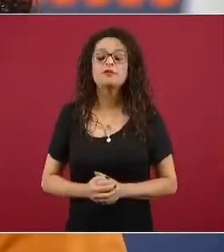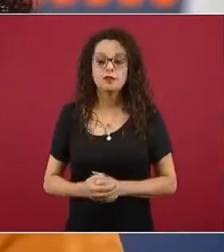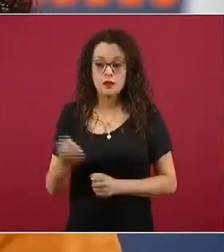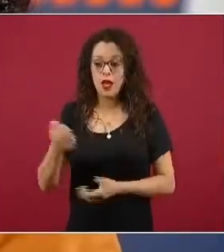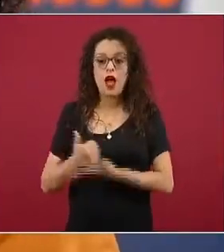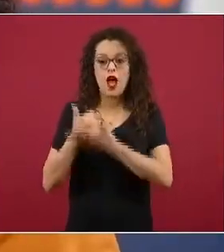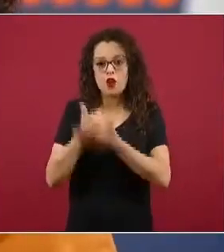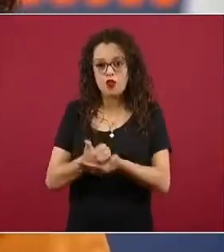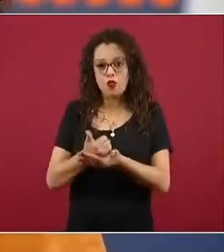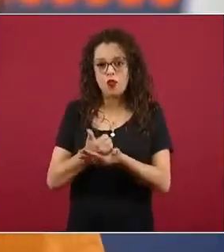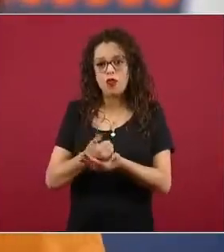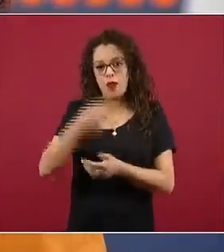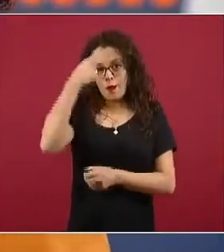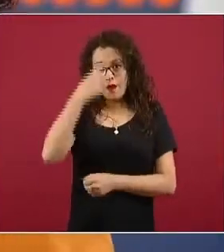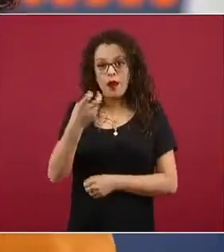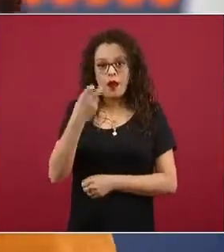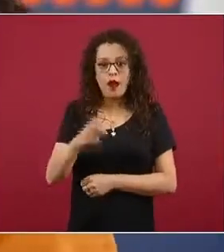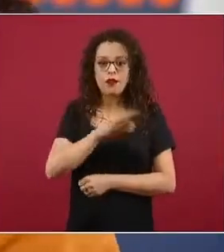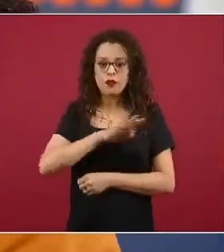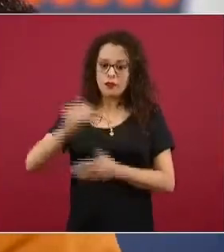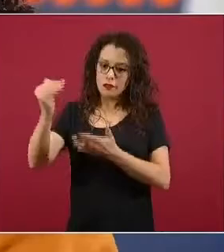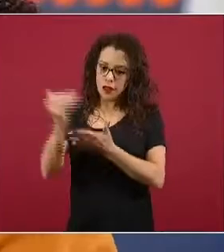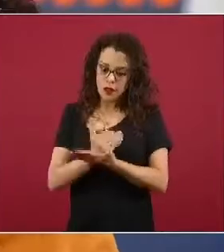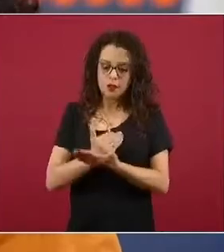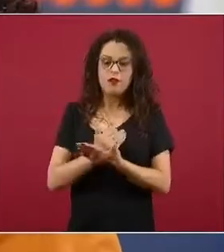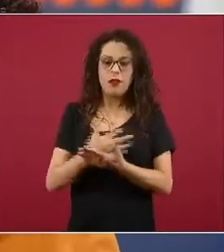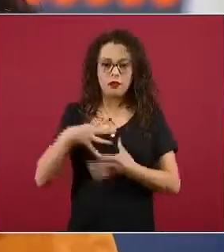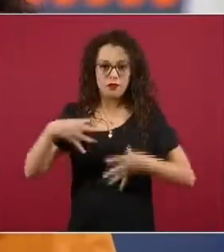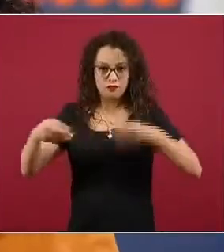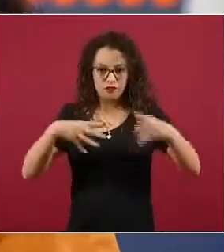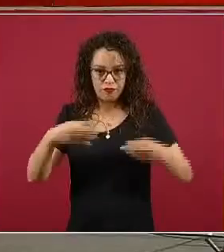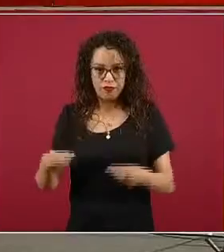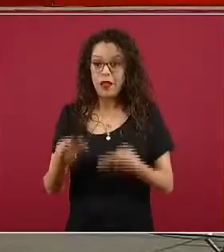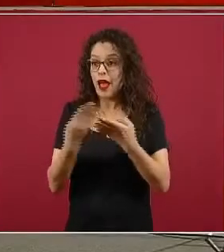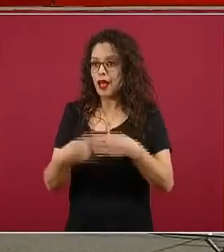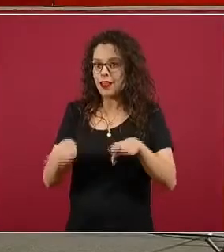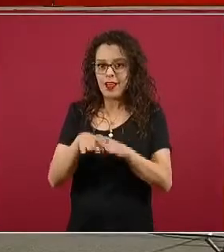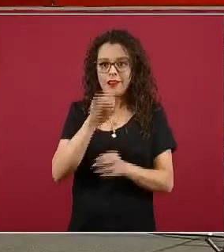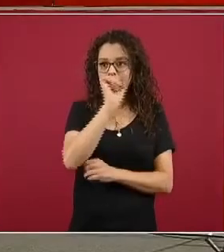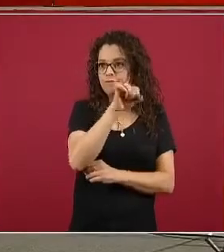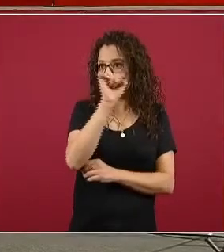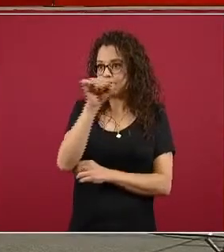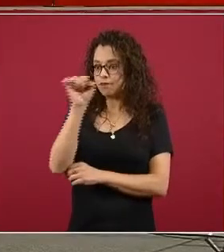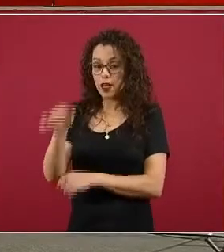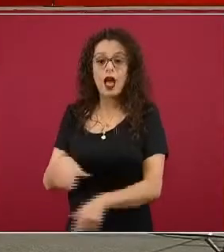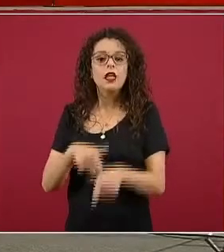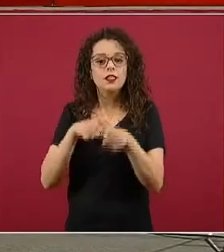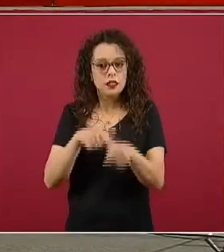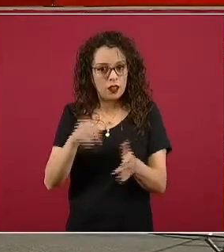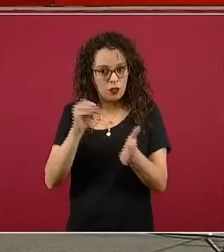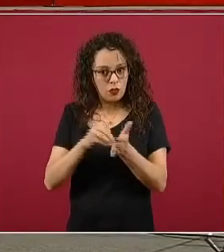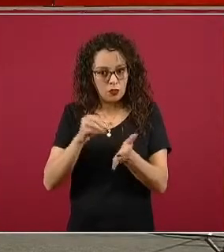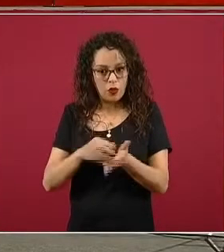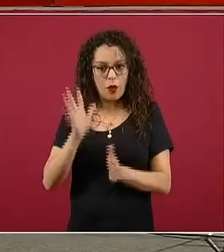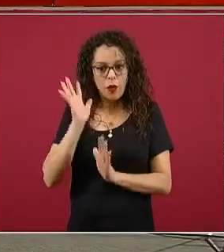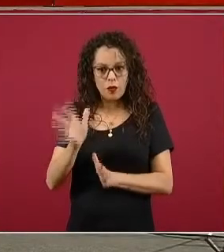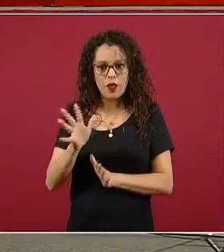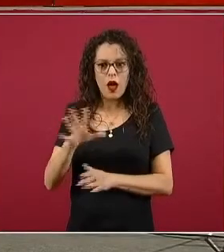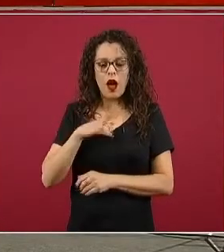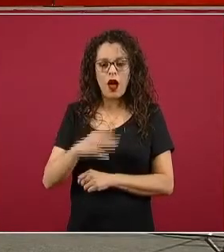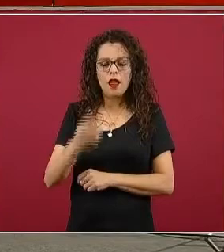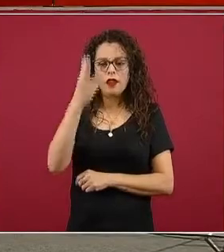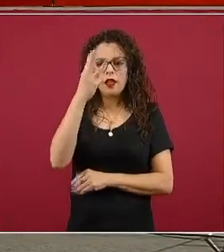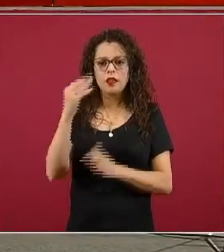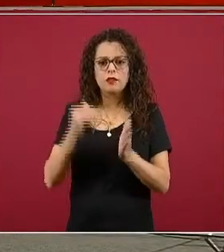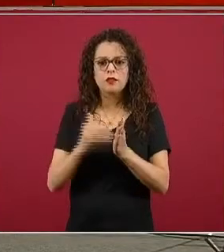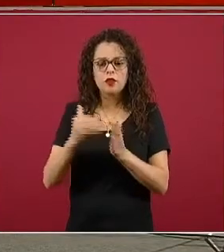de prácticas para reducir los contagios. La visita casa por casa, que la hemos mantenido, ya tiene más de 3,5 millones